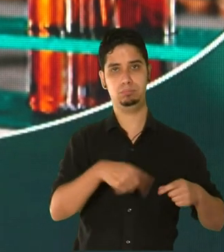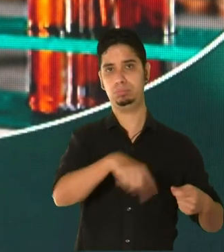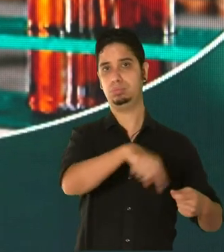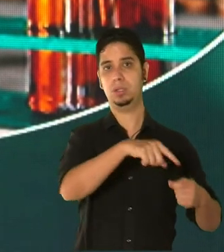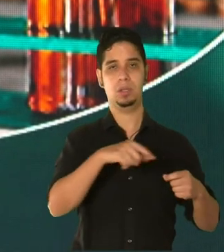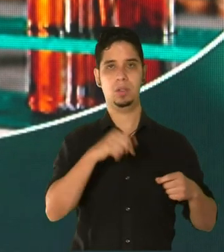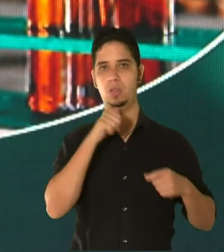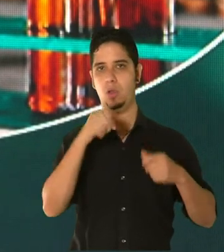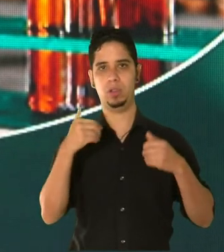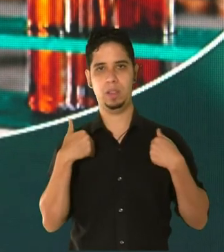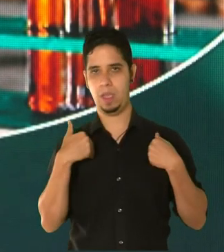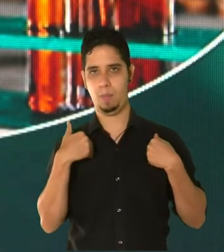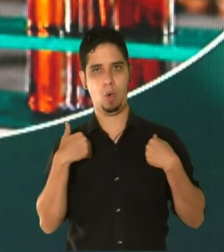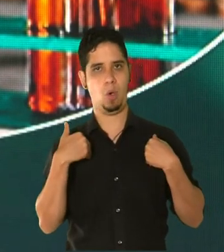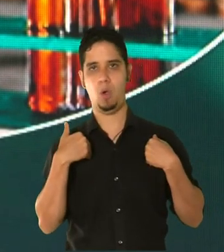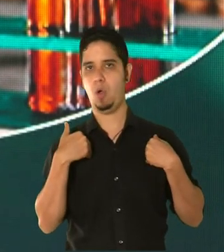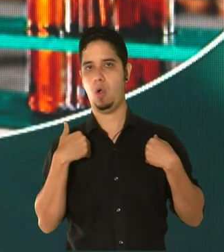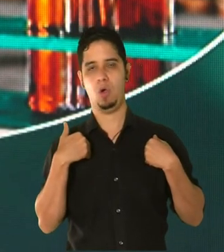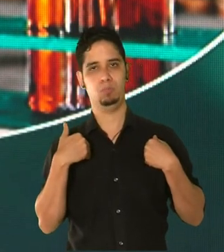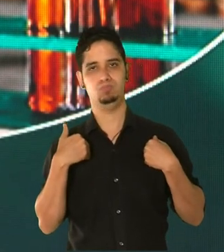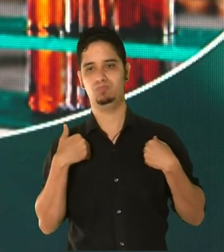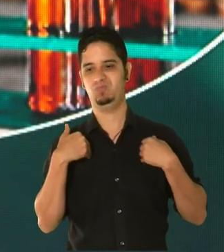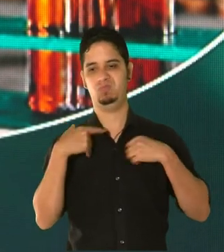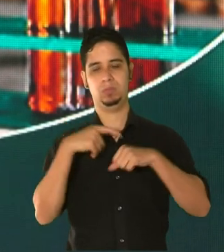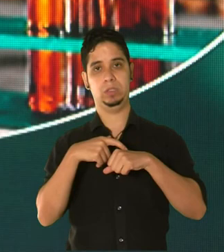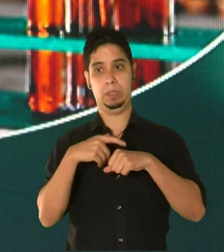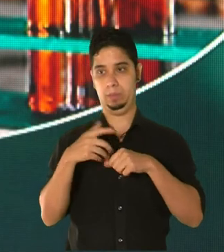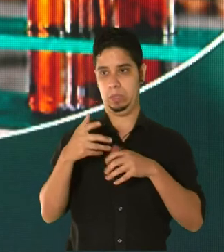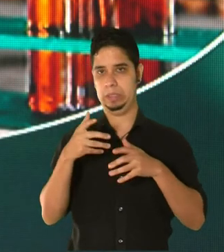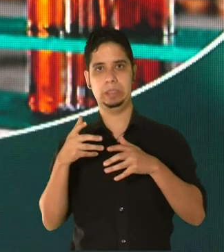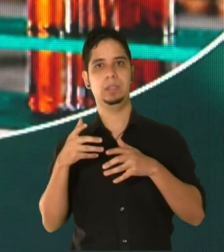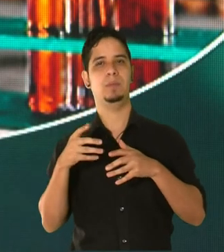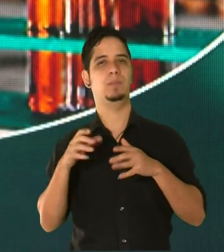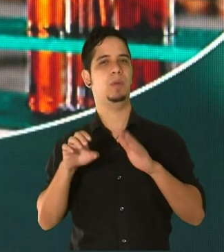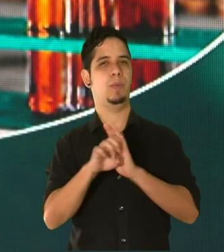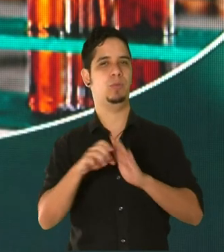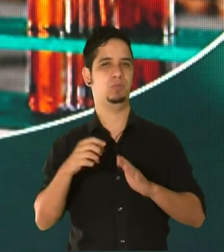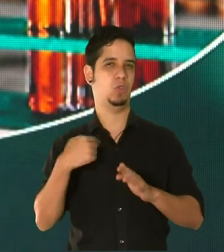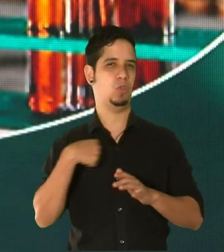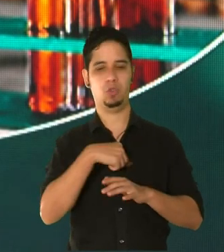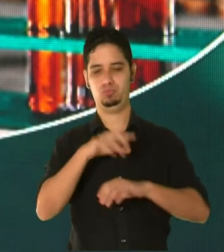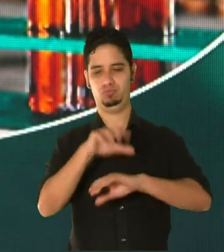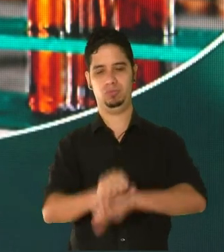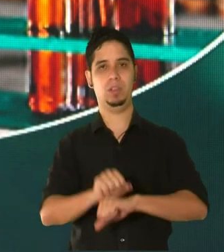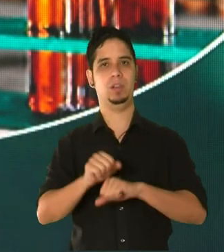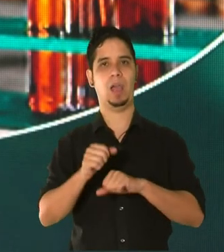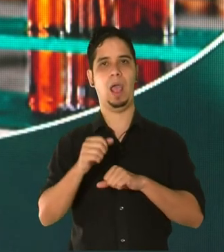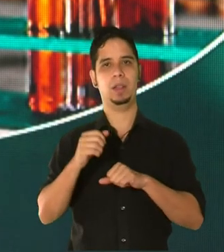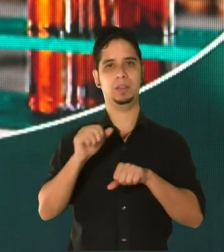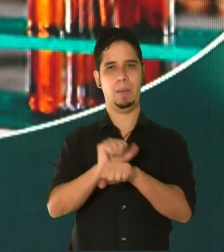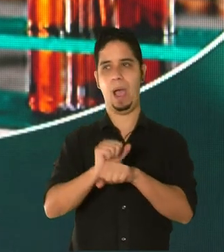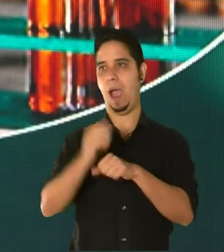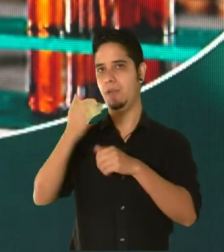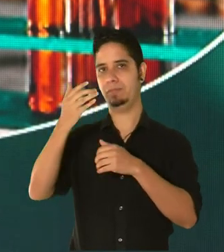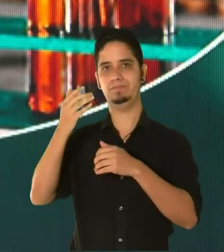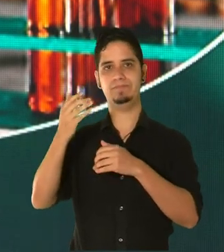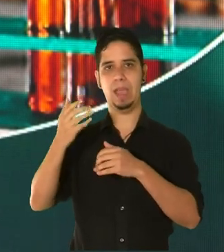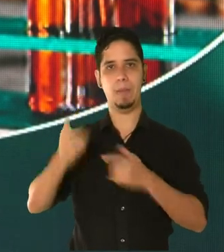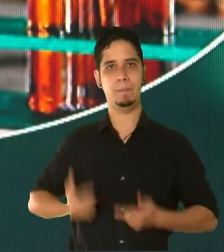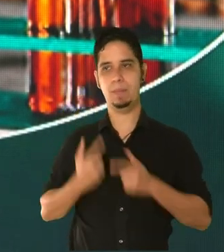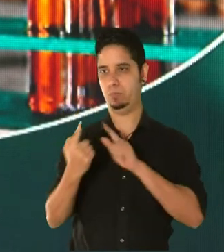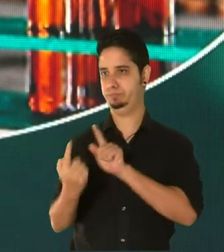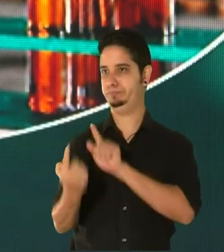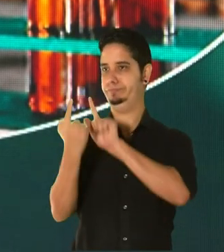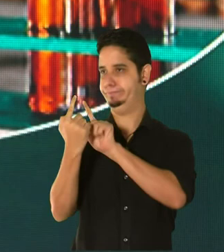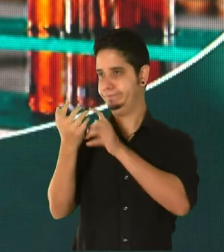entonces no tener el face to face que no está acostumbrado ponemos a nuestra seguro que uno visita las personas tiene orientaciones en vivo en